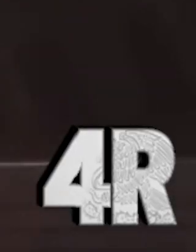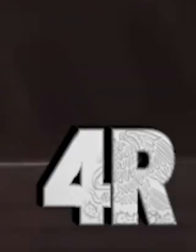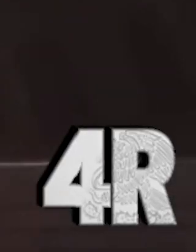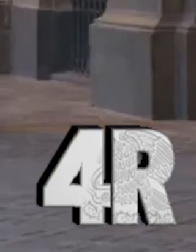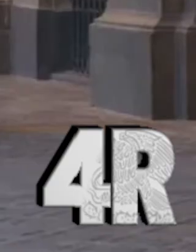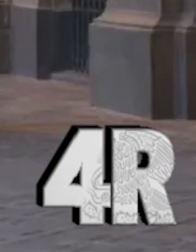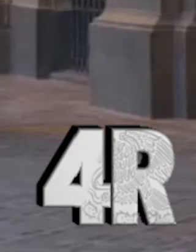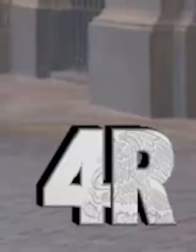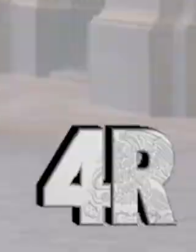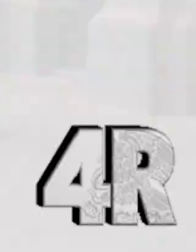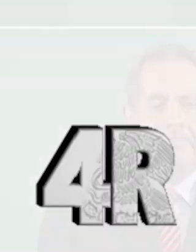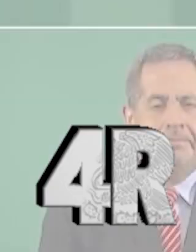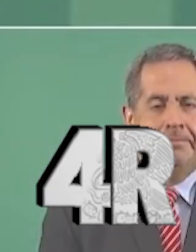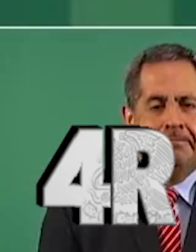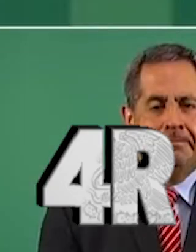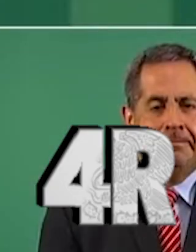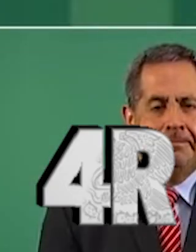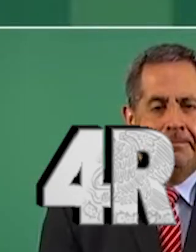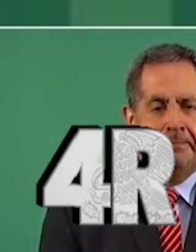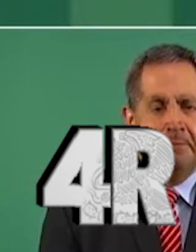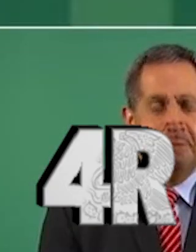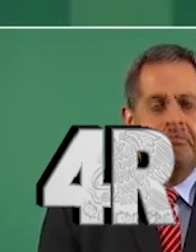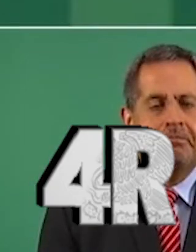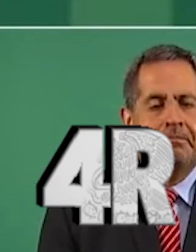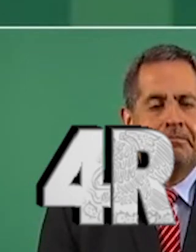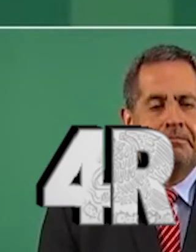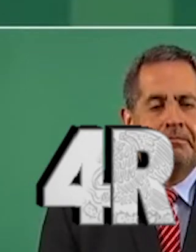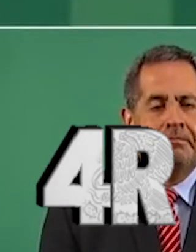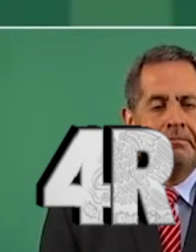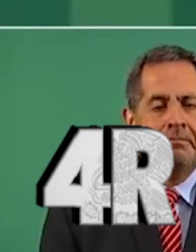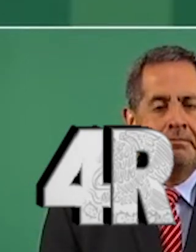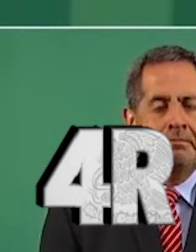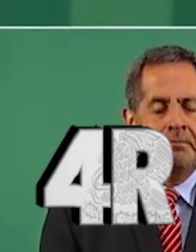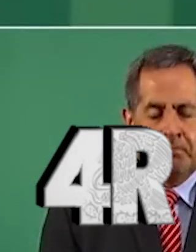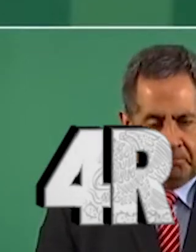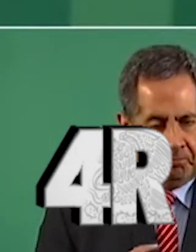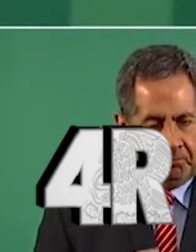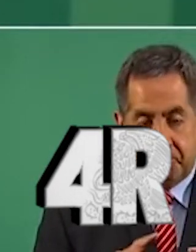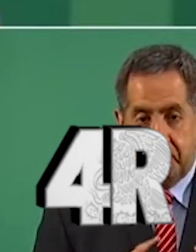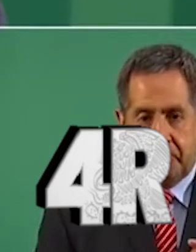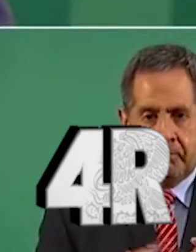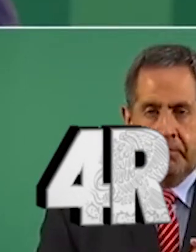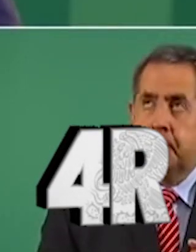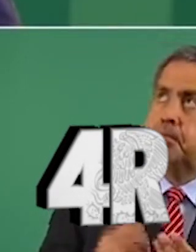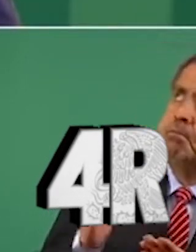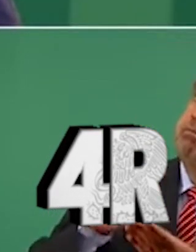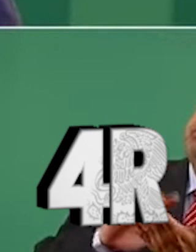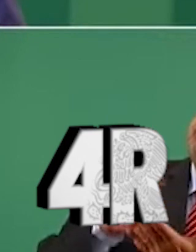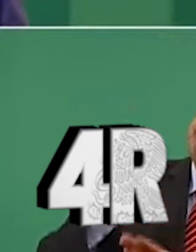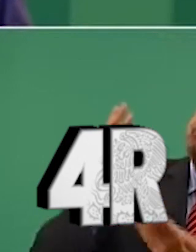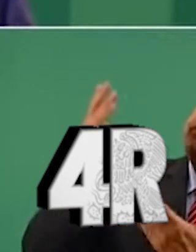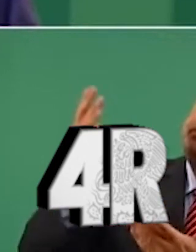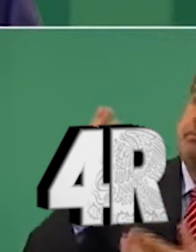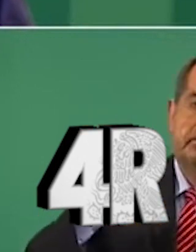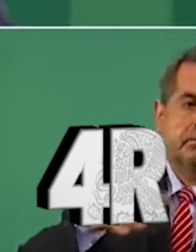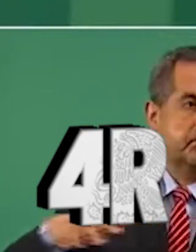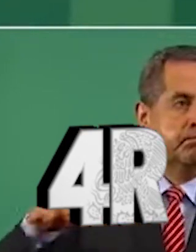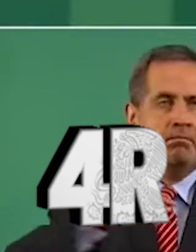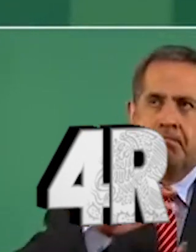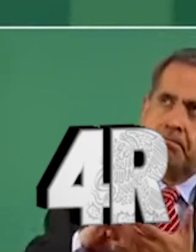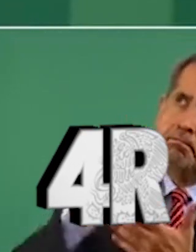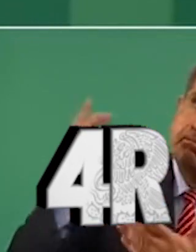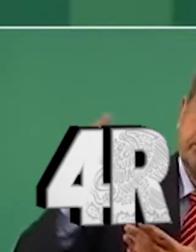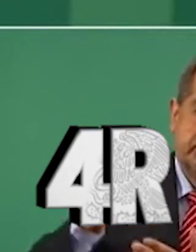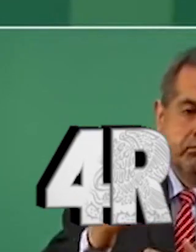verdaderamente rápida. Primero, dar gracias al creador, a la naturaleza y a la ciencia,